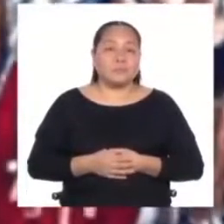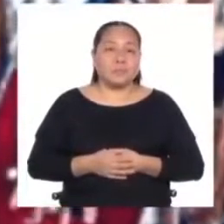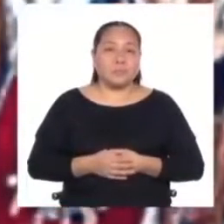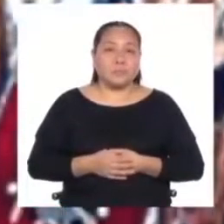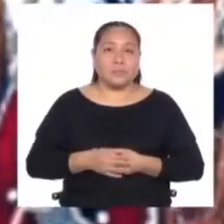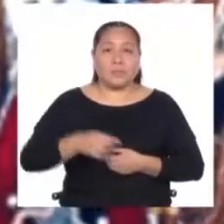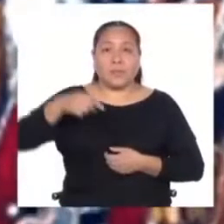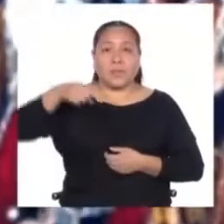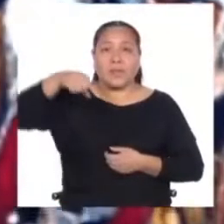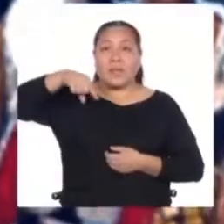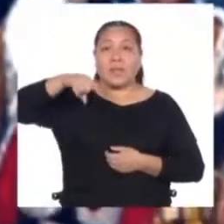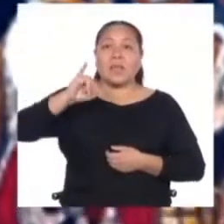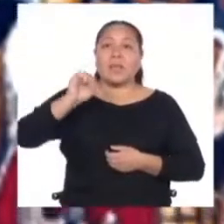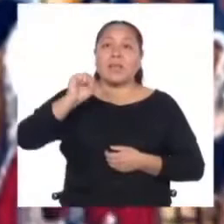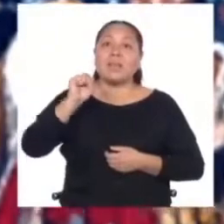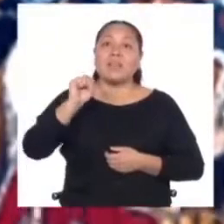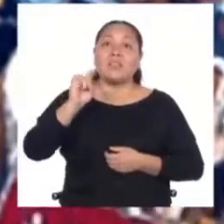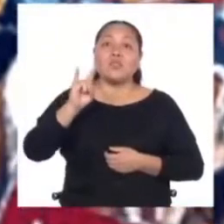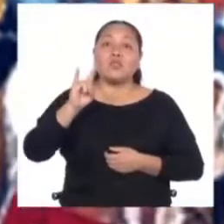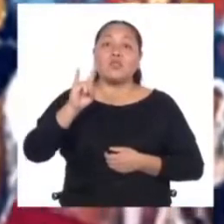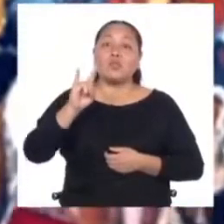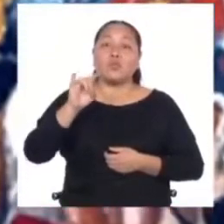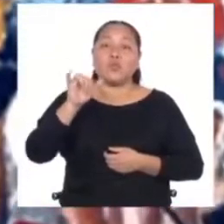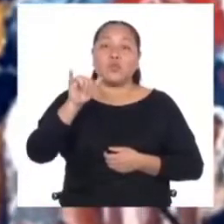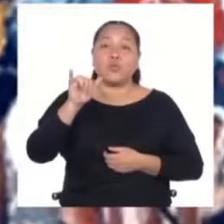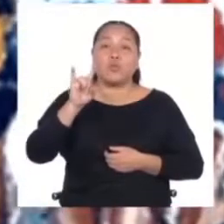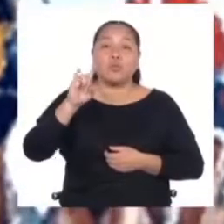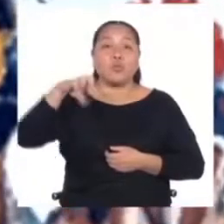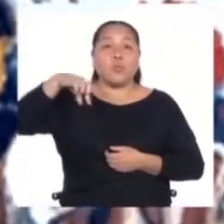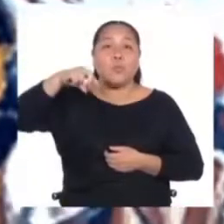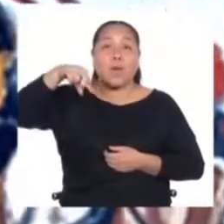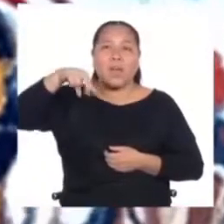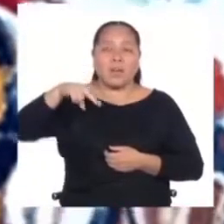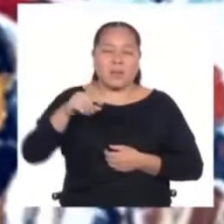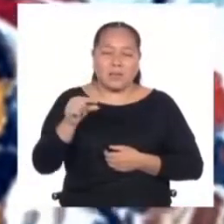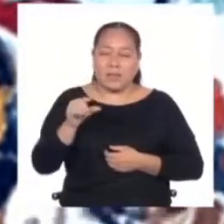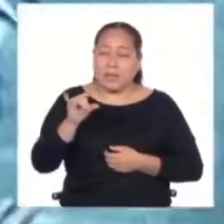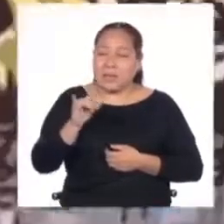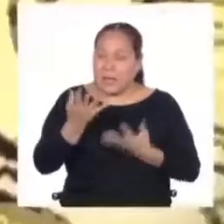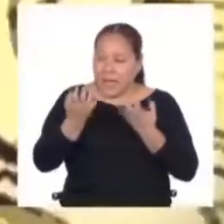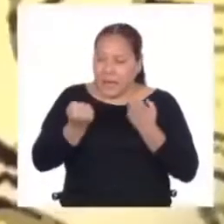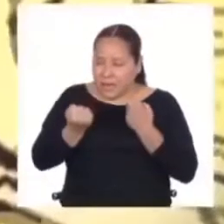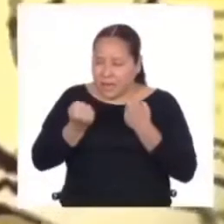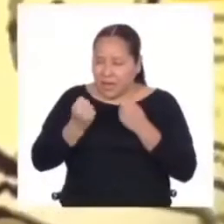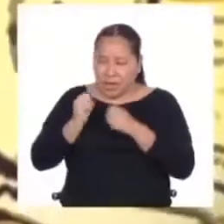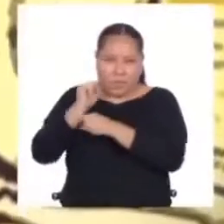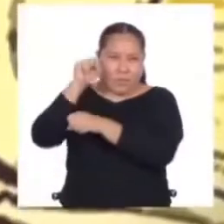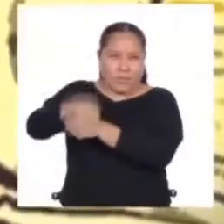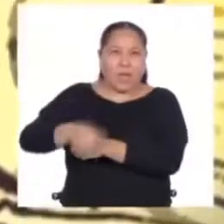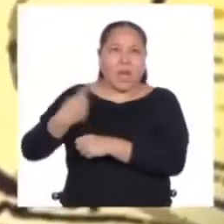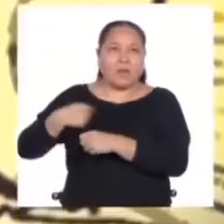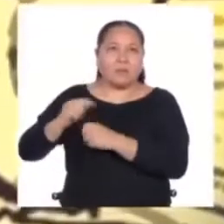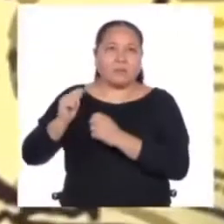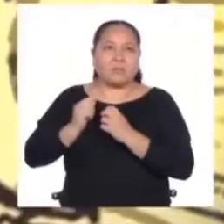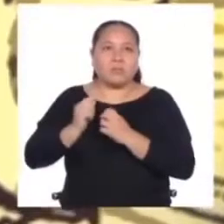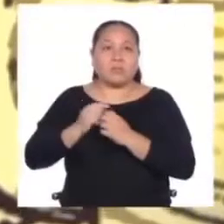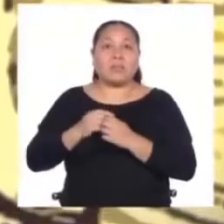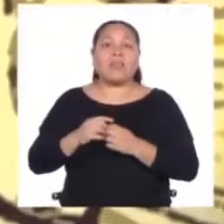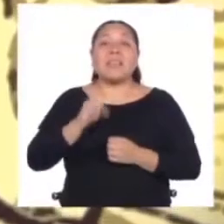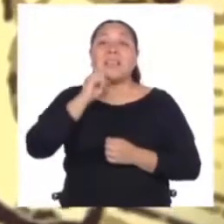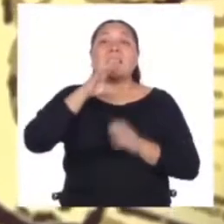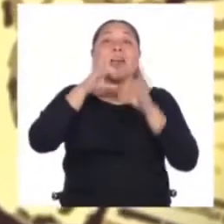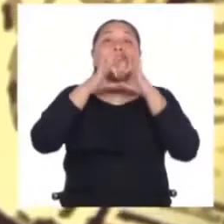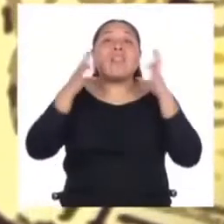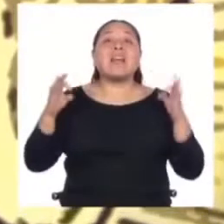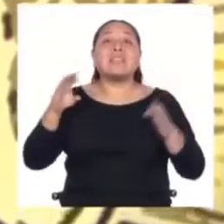Kisu Yupanqui estaba decidido a exterminar a los extranjeros. "A la mar, barbudos", era el grito de